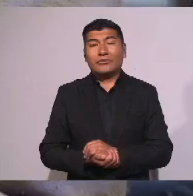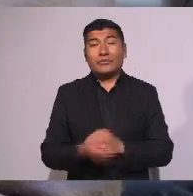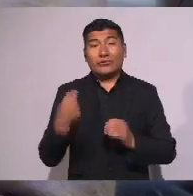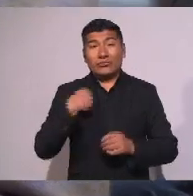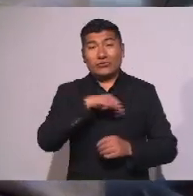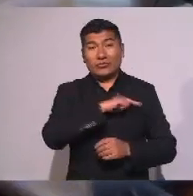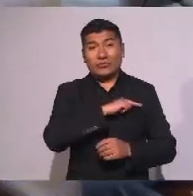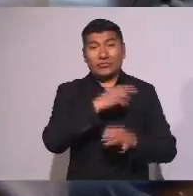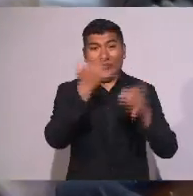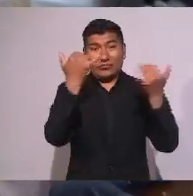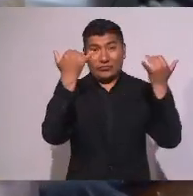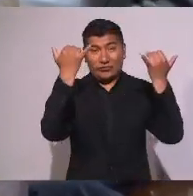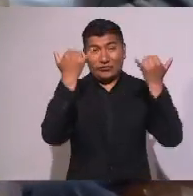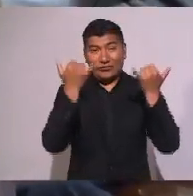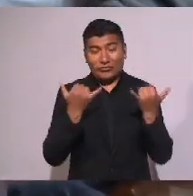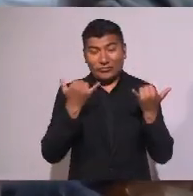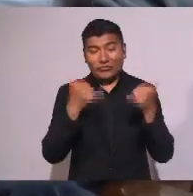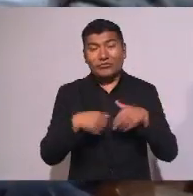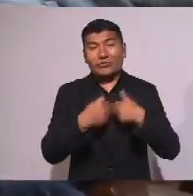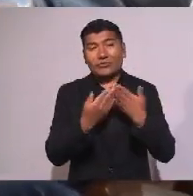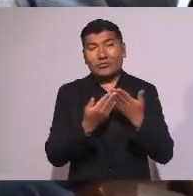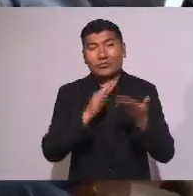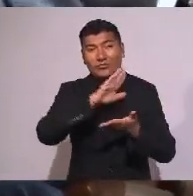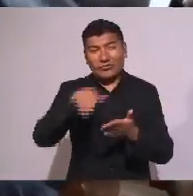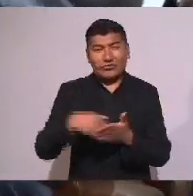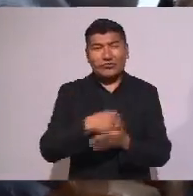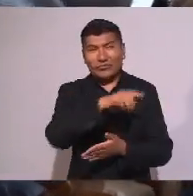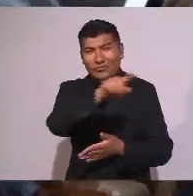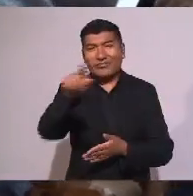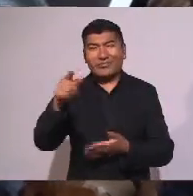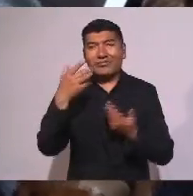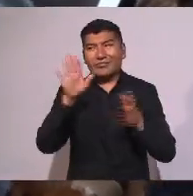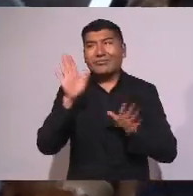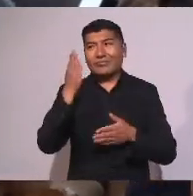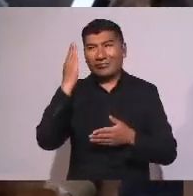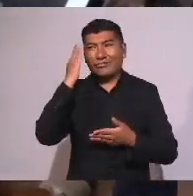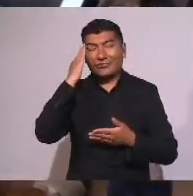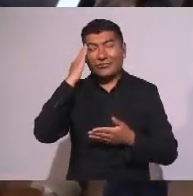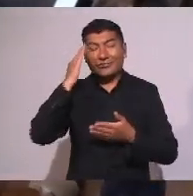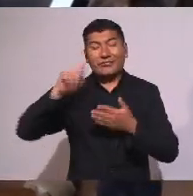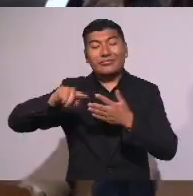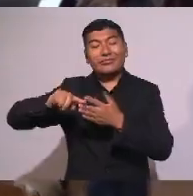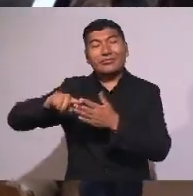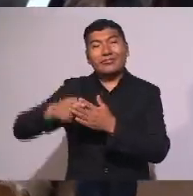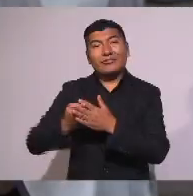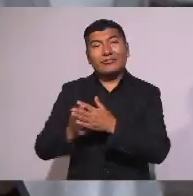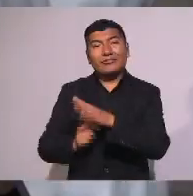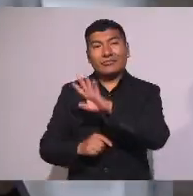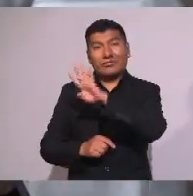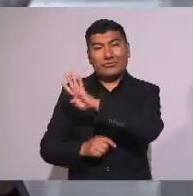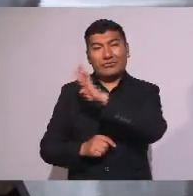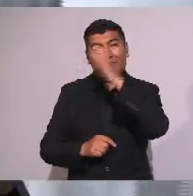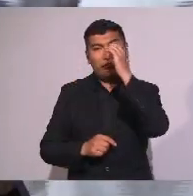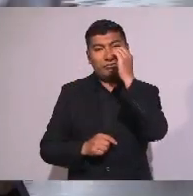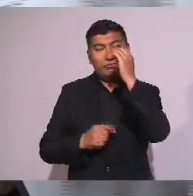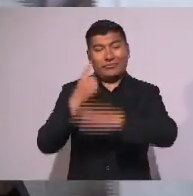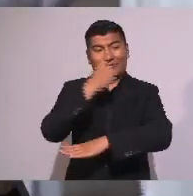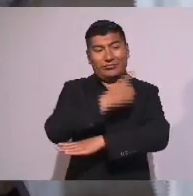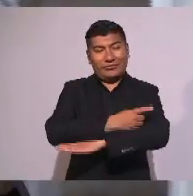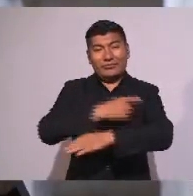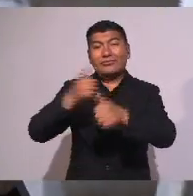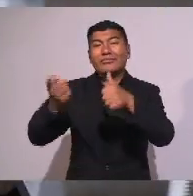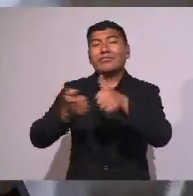Estamos hoy, como todos ustedes saben, empezando la Cuaresma. Es el